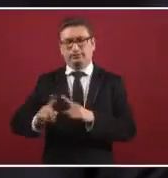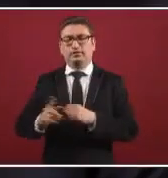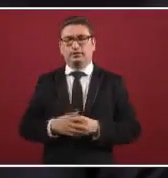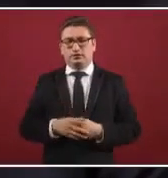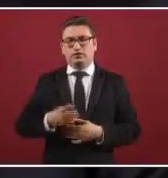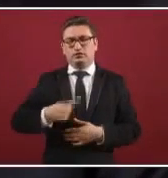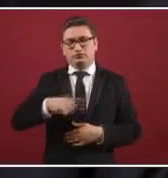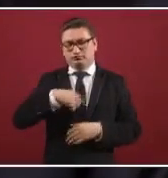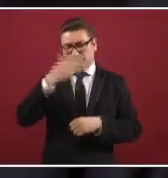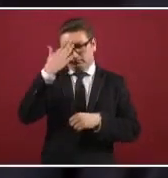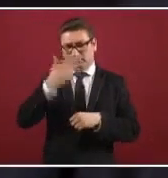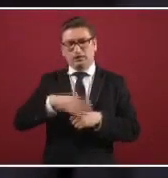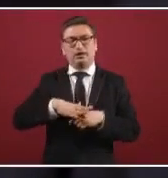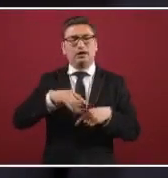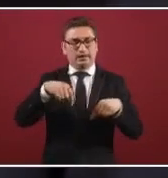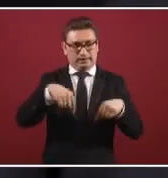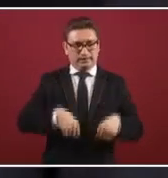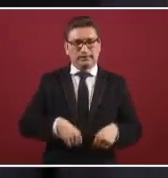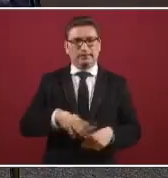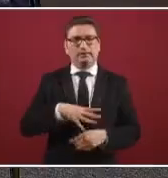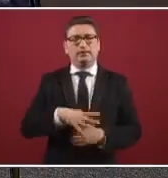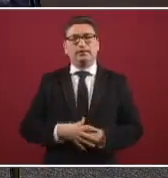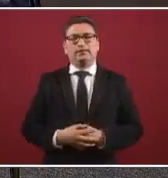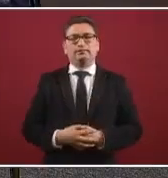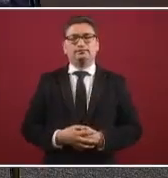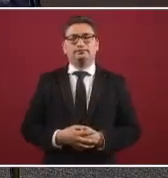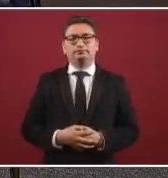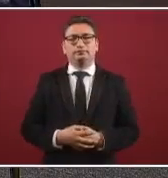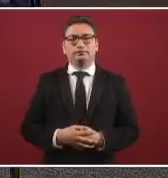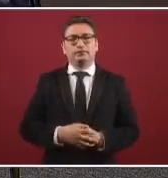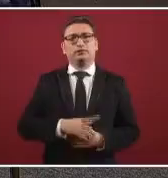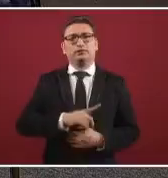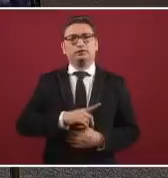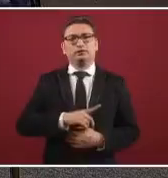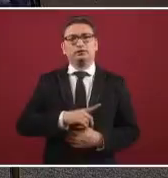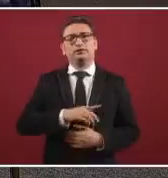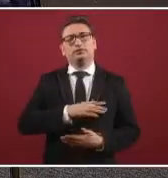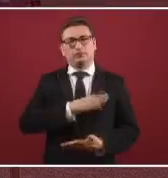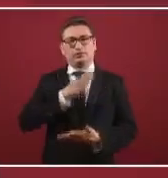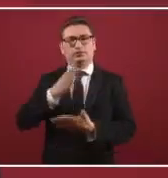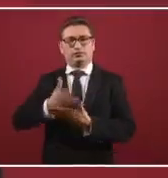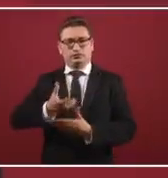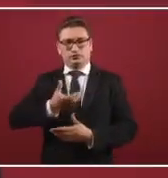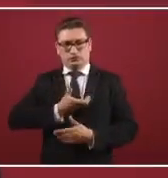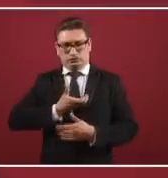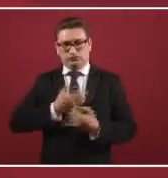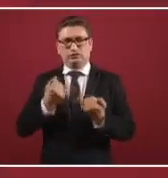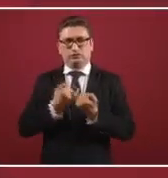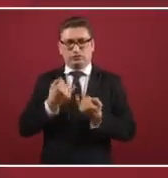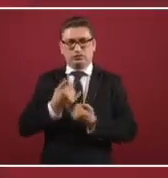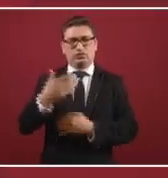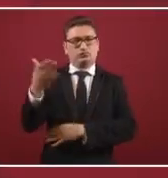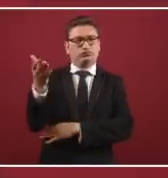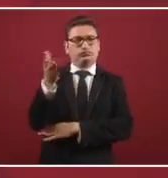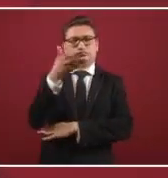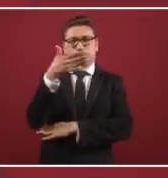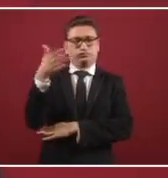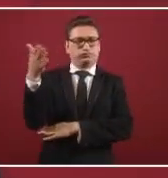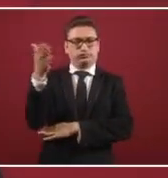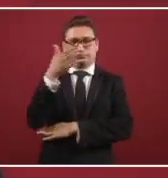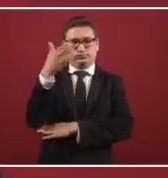aquí y vamos a ir al Zócalo a izar la bandera a media